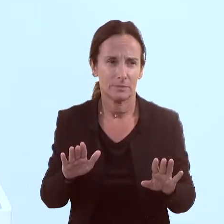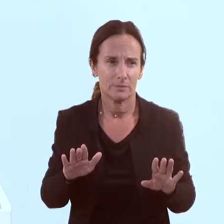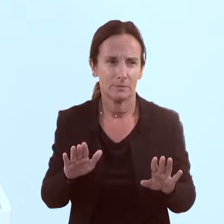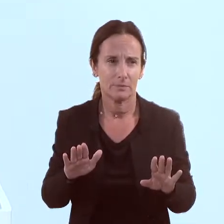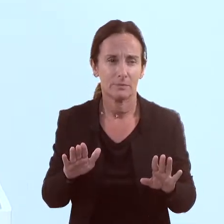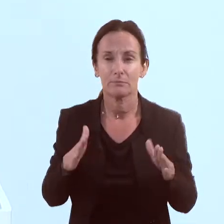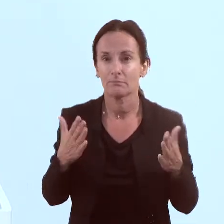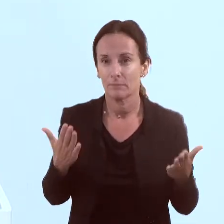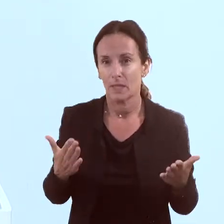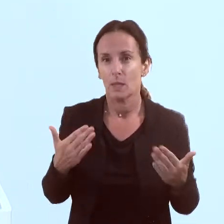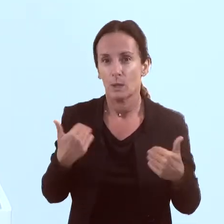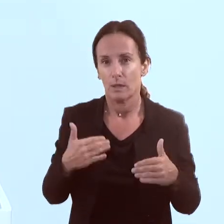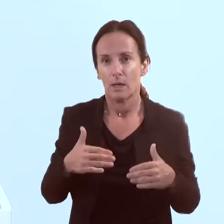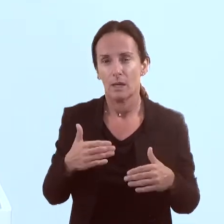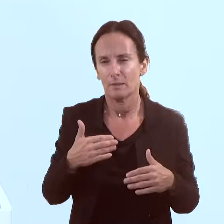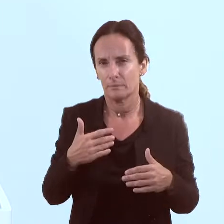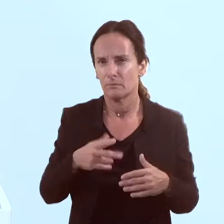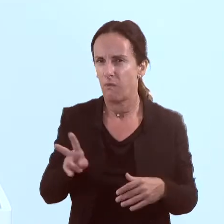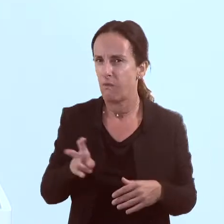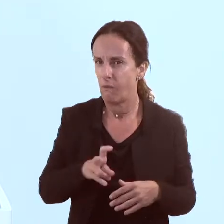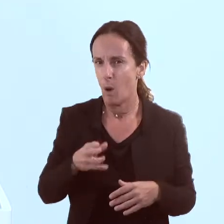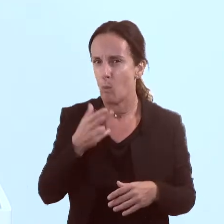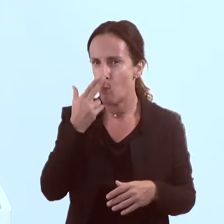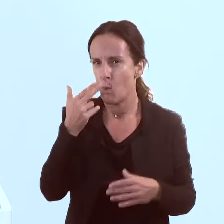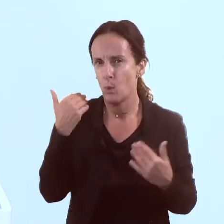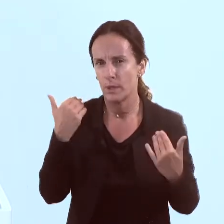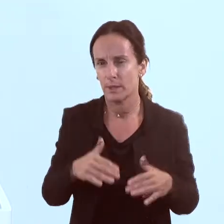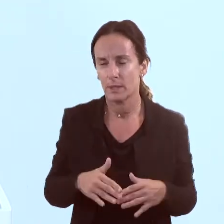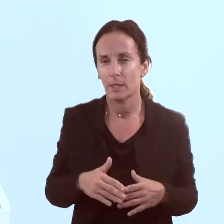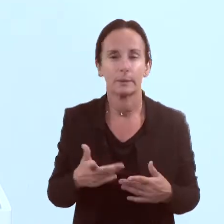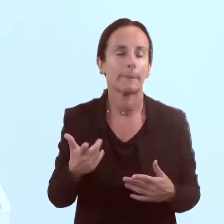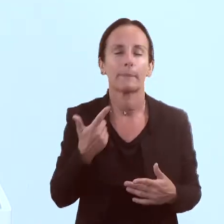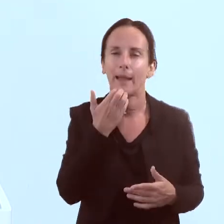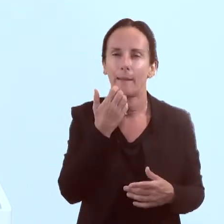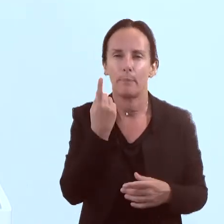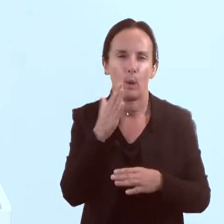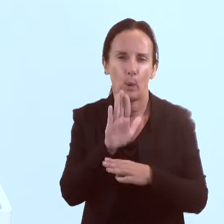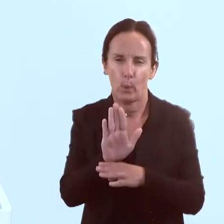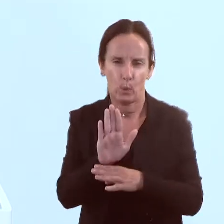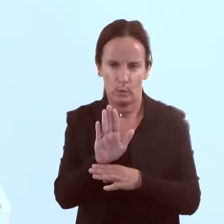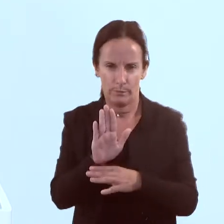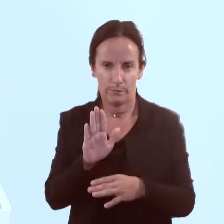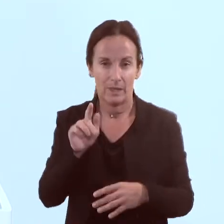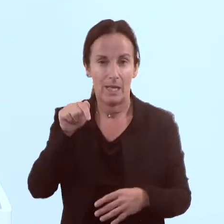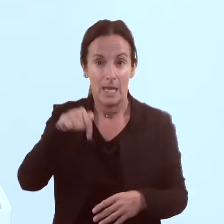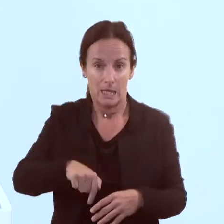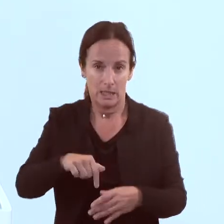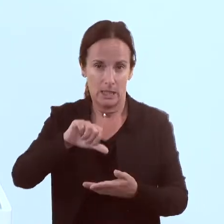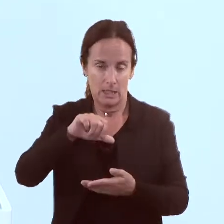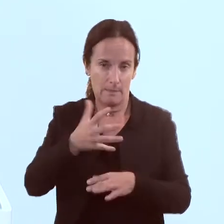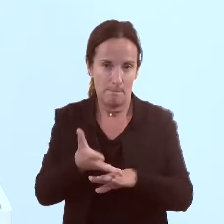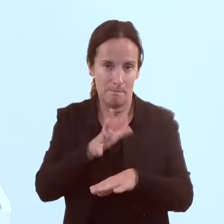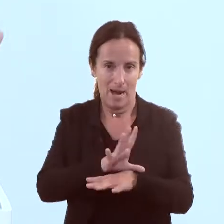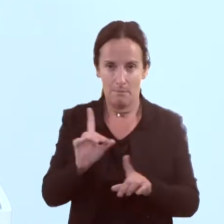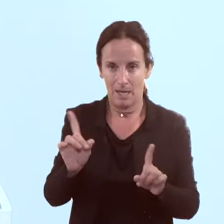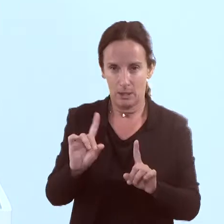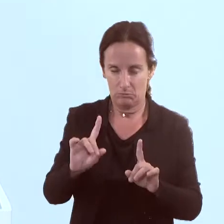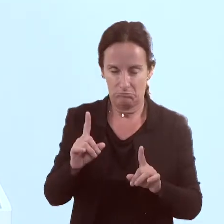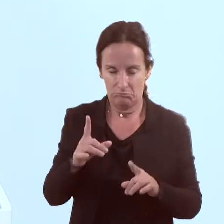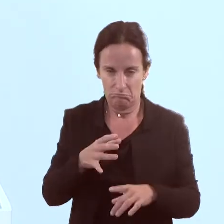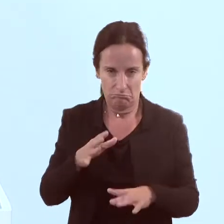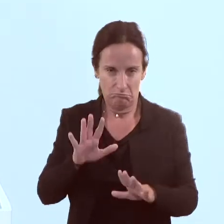pues una eficacia bastante interesante, ¿no? Imaginaos, os cuento un caso muy particular, que no es de aquí, de esta ciudad, ¿vale? De esta